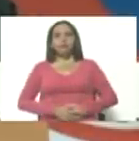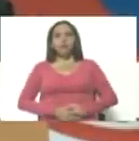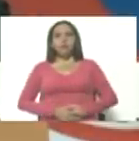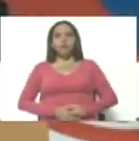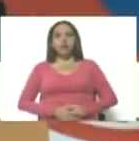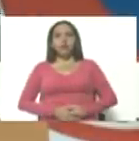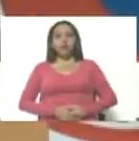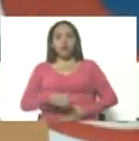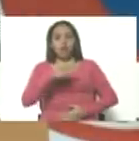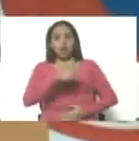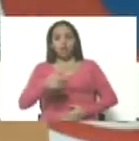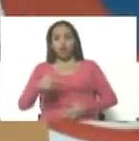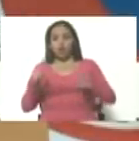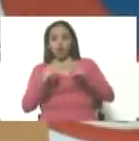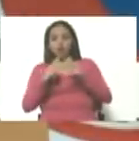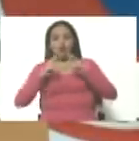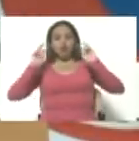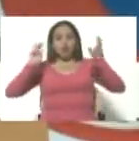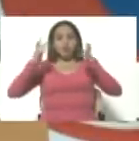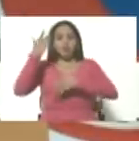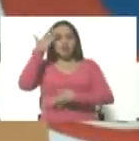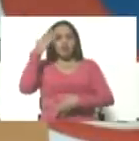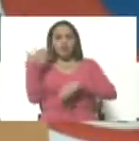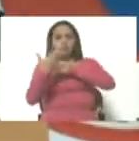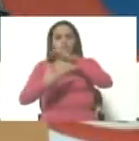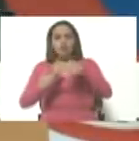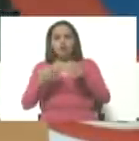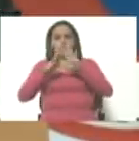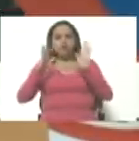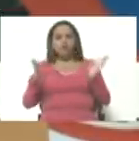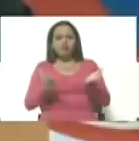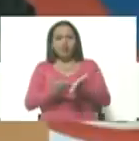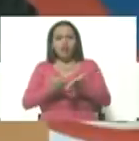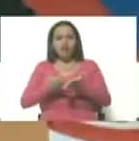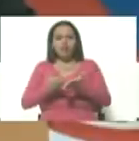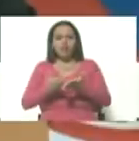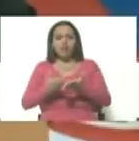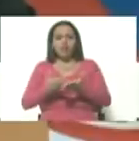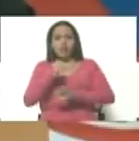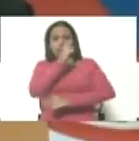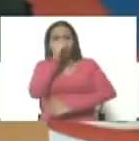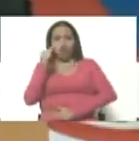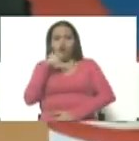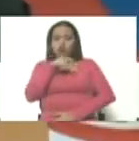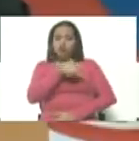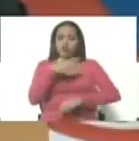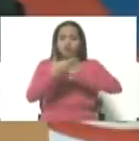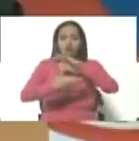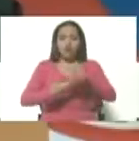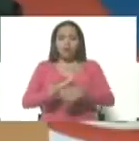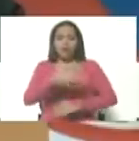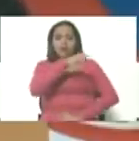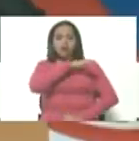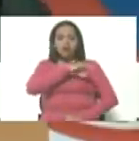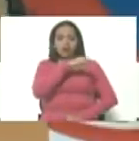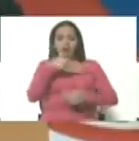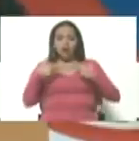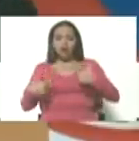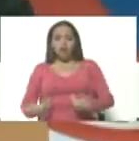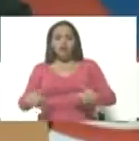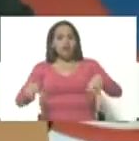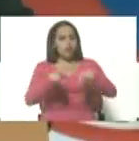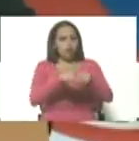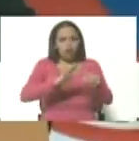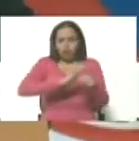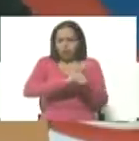los que conocemos del tema sabemos que el problema mundial de las drogas es un problema de la sociedad humana, así como el